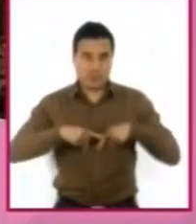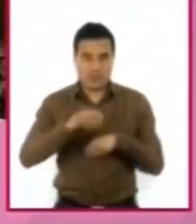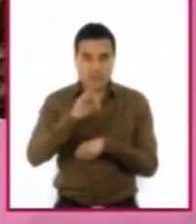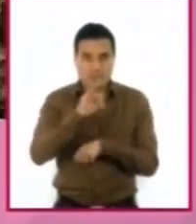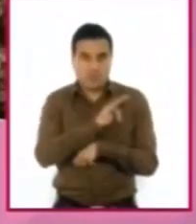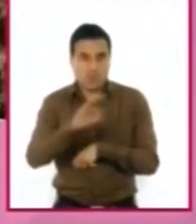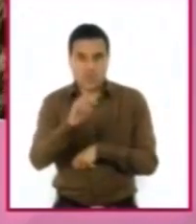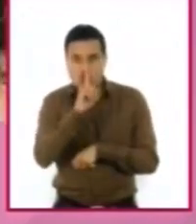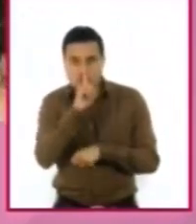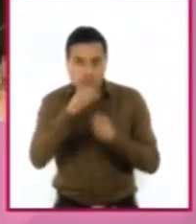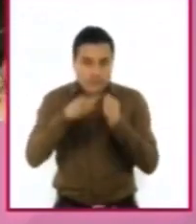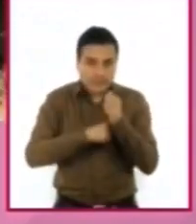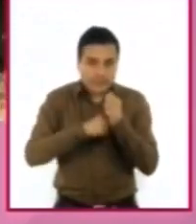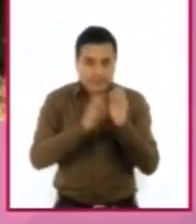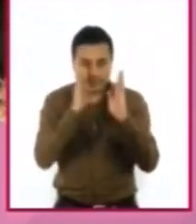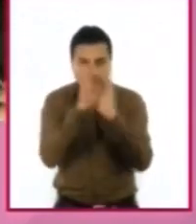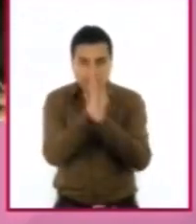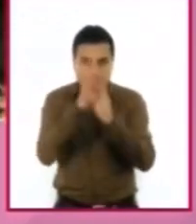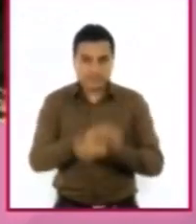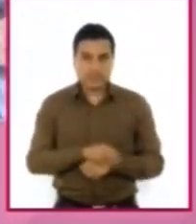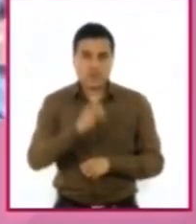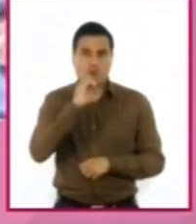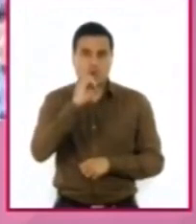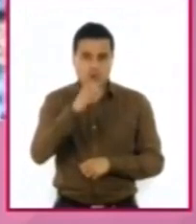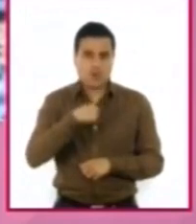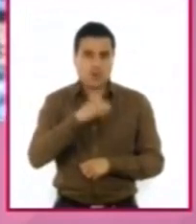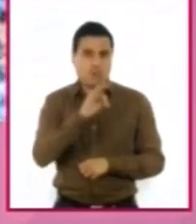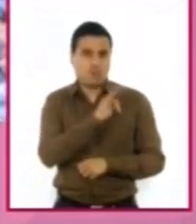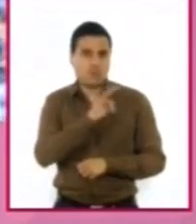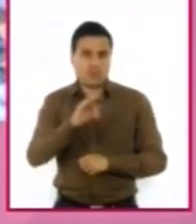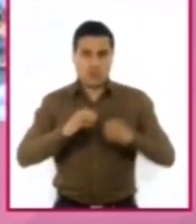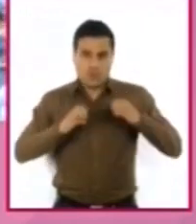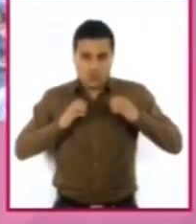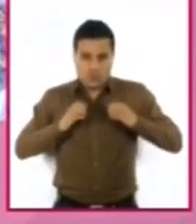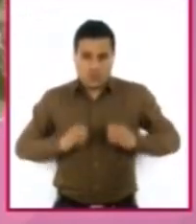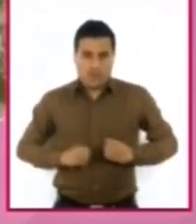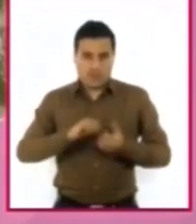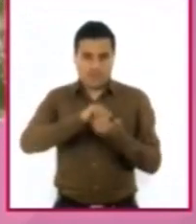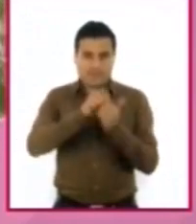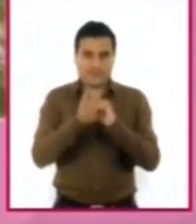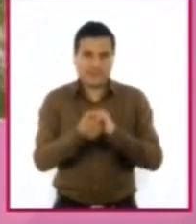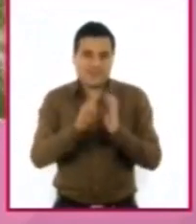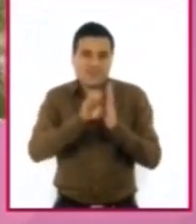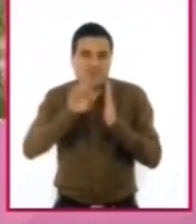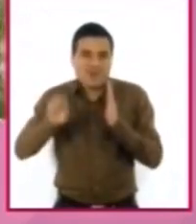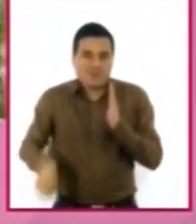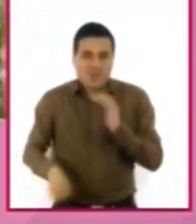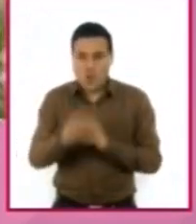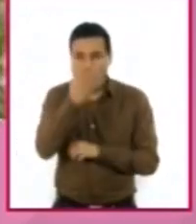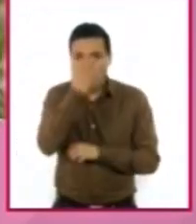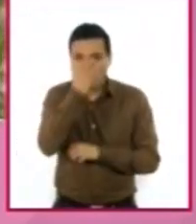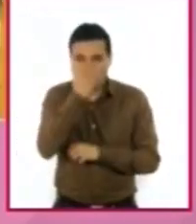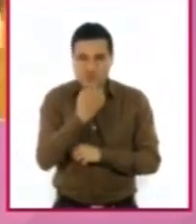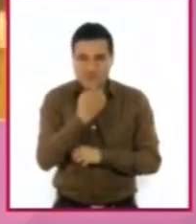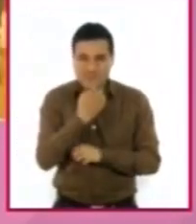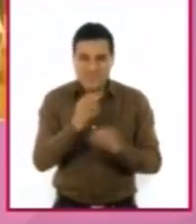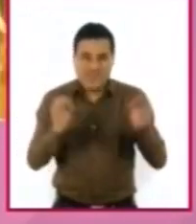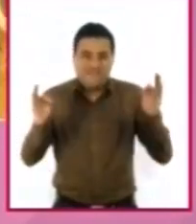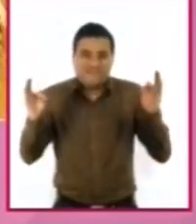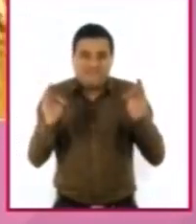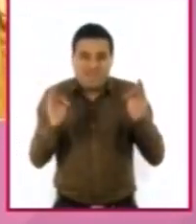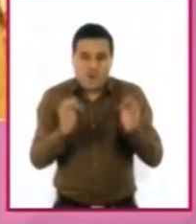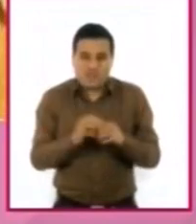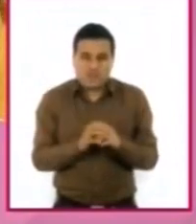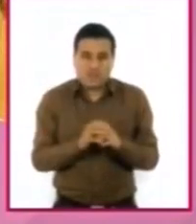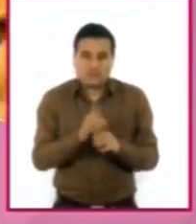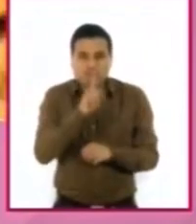del cuerpo, como la capacidad de ciertos animales para hibernar durante el invierno, a fin de evitar gastar energía, o bien de